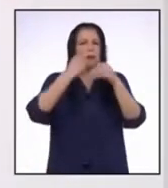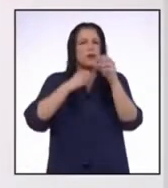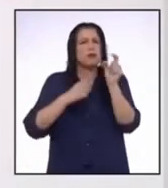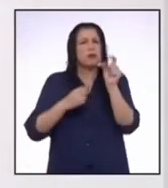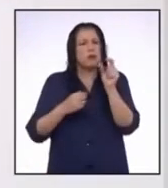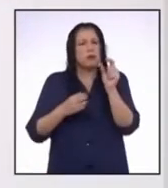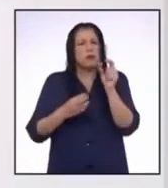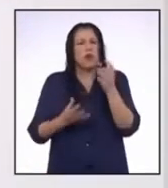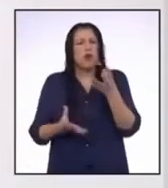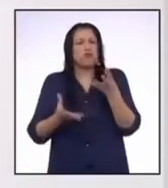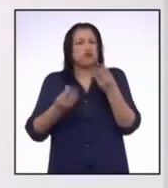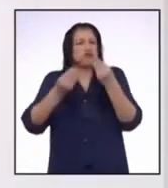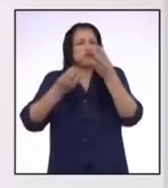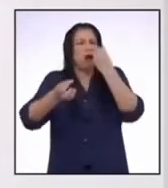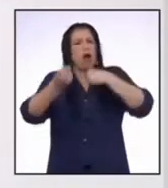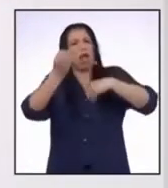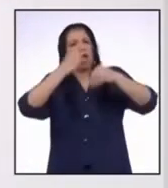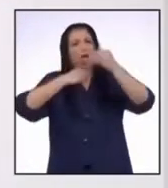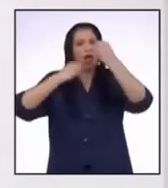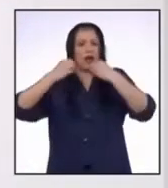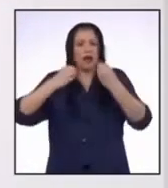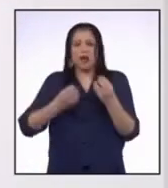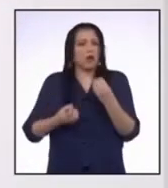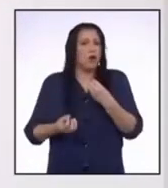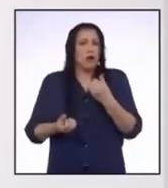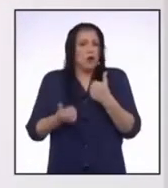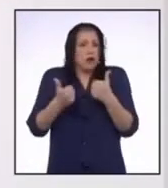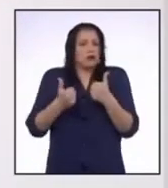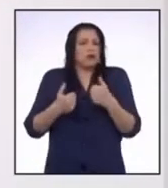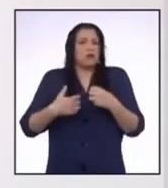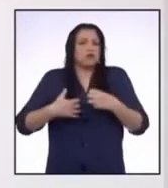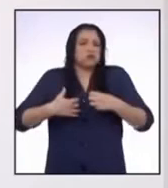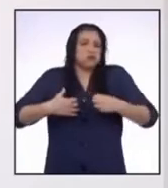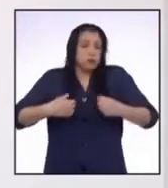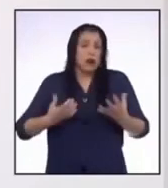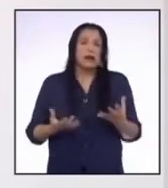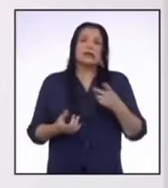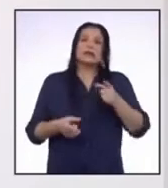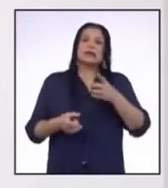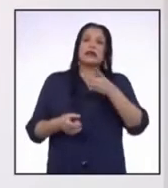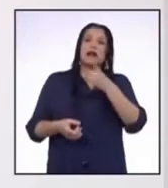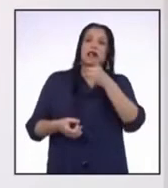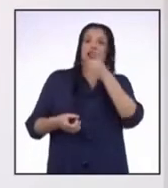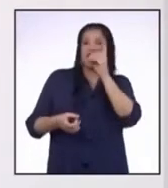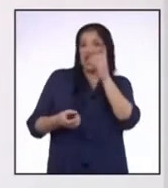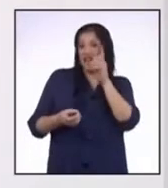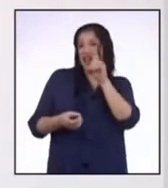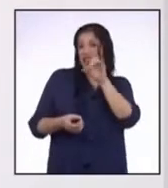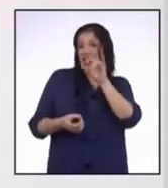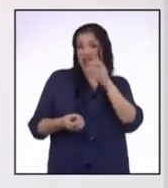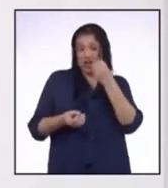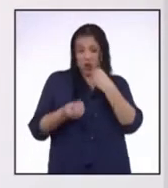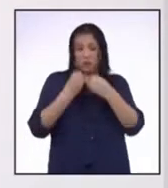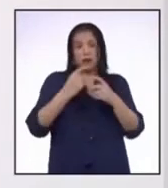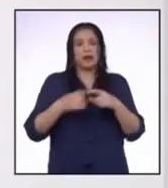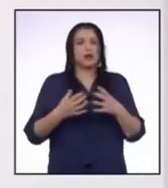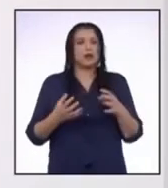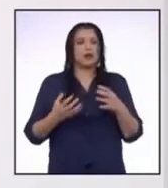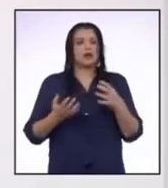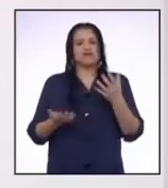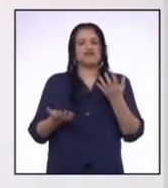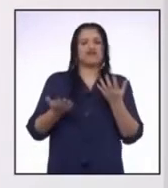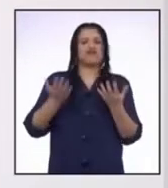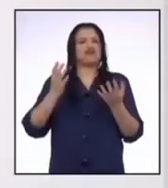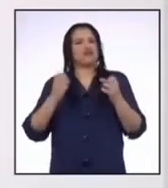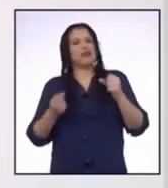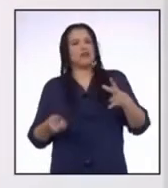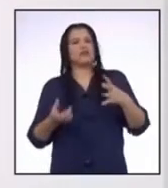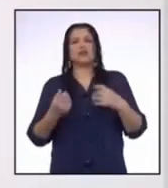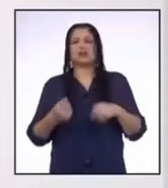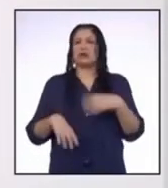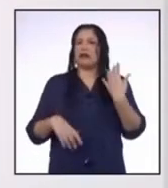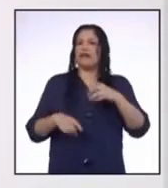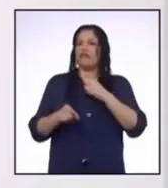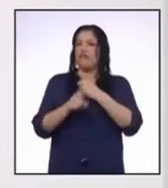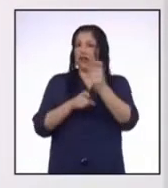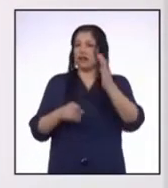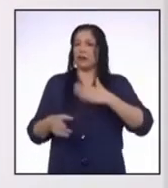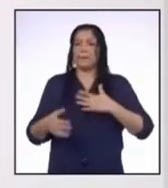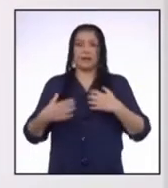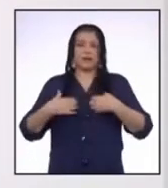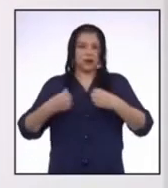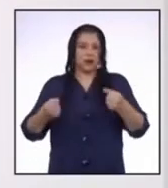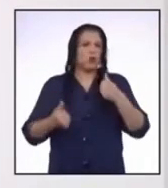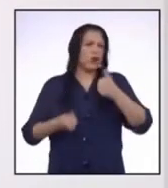demasiados alimentos que en realidad no alimentan, la dieta se desequilibra y eso altera nuestra salud. Las enfermedades